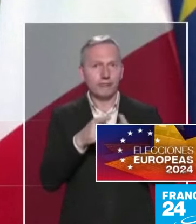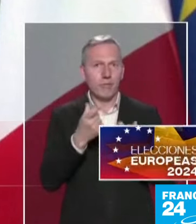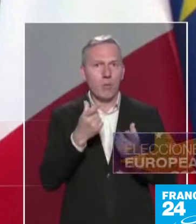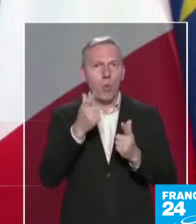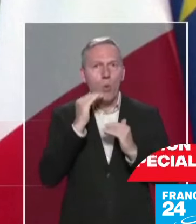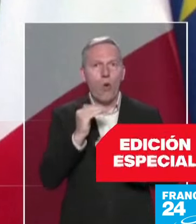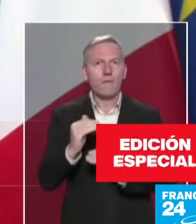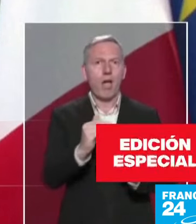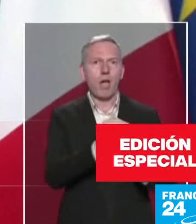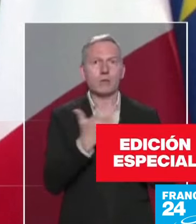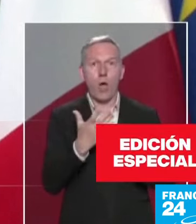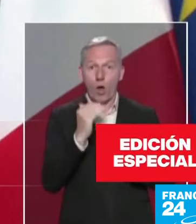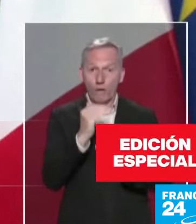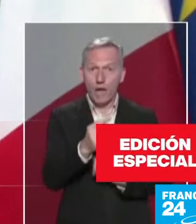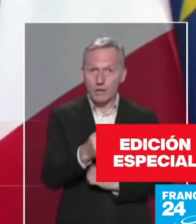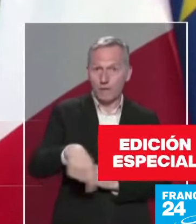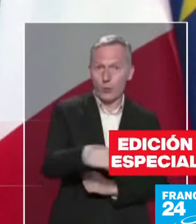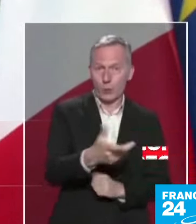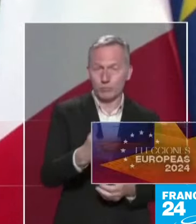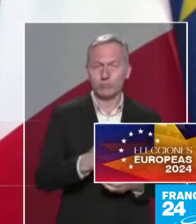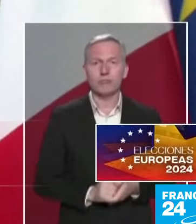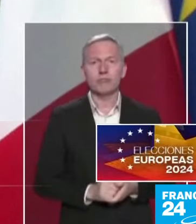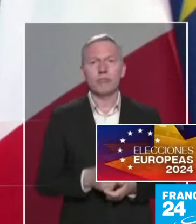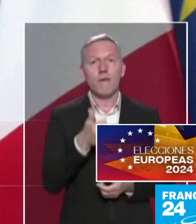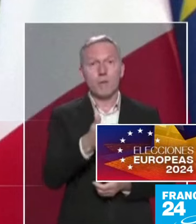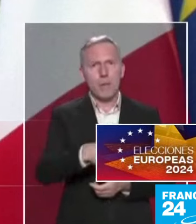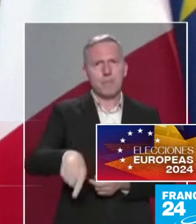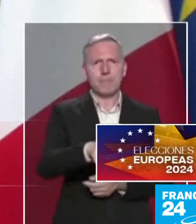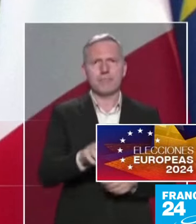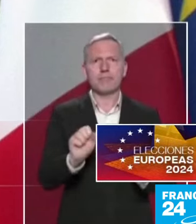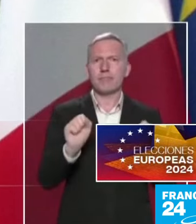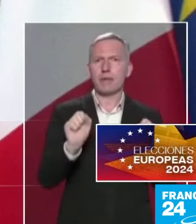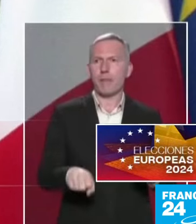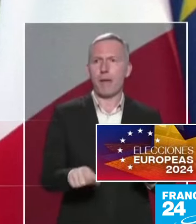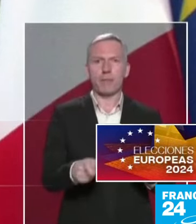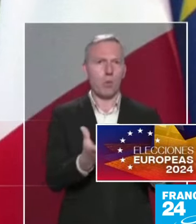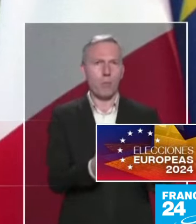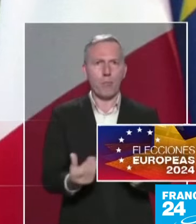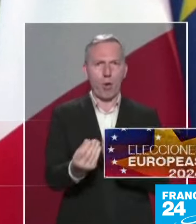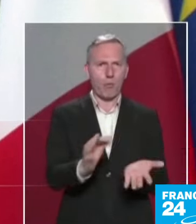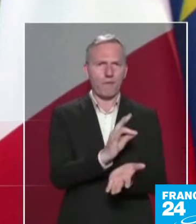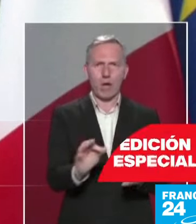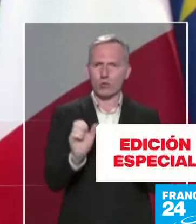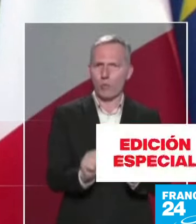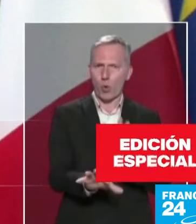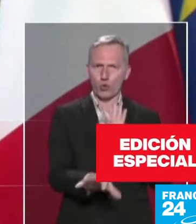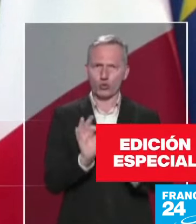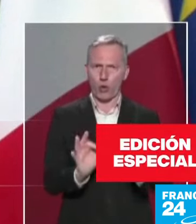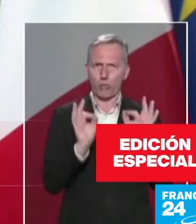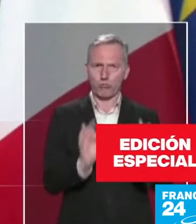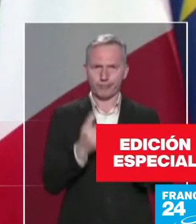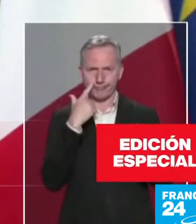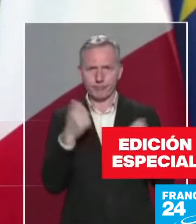darle vuelta o torcer el destino pero vamos a ver si él está buscando todavía esa mayoría para él o en realidad para cualquier partido